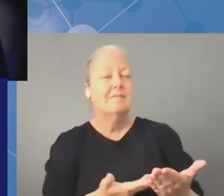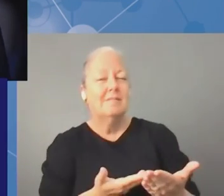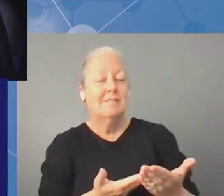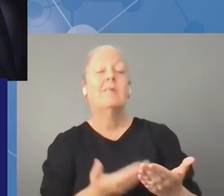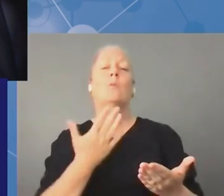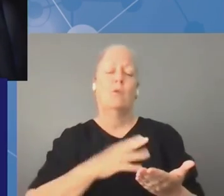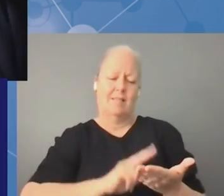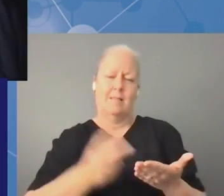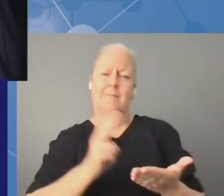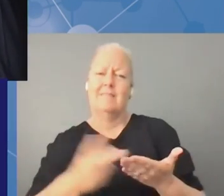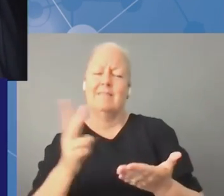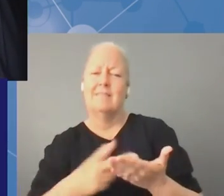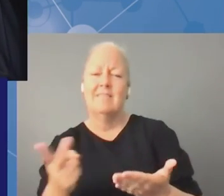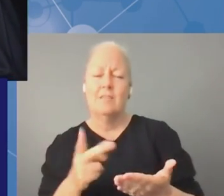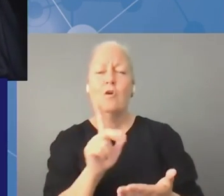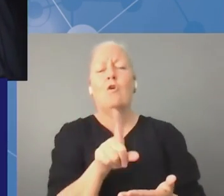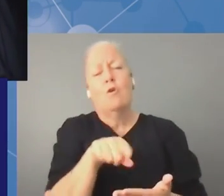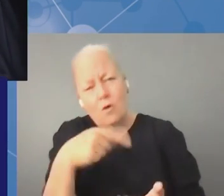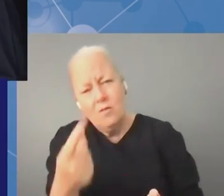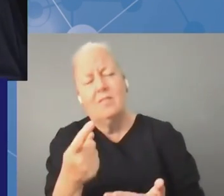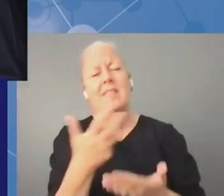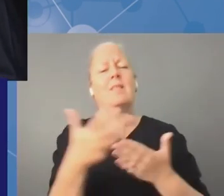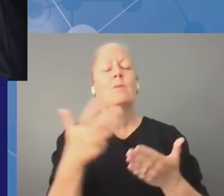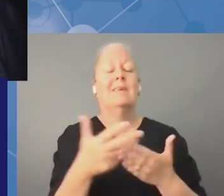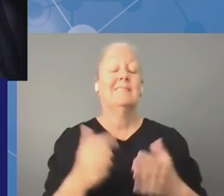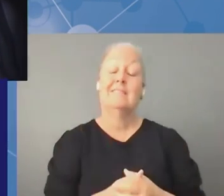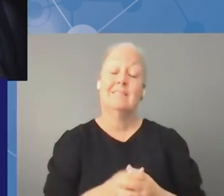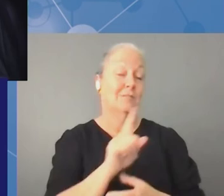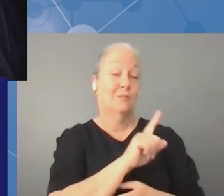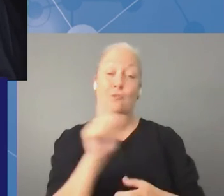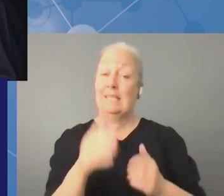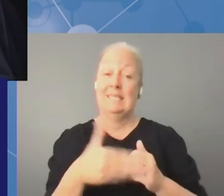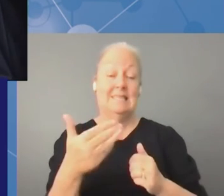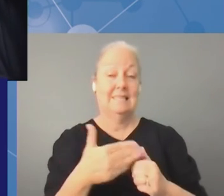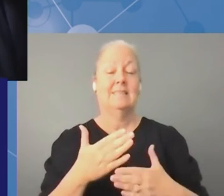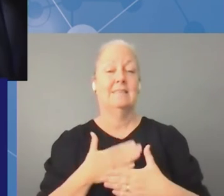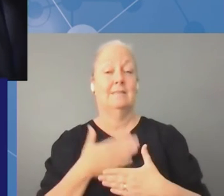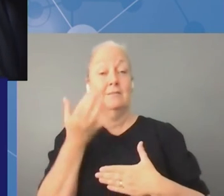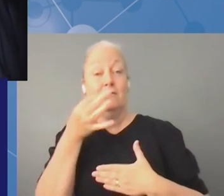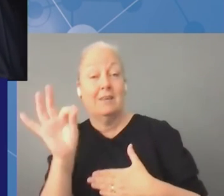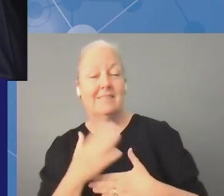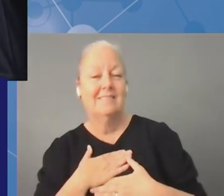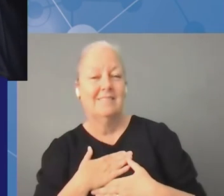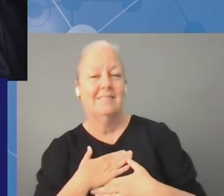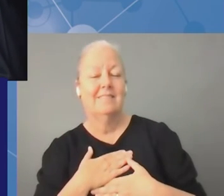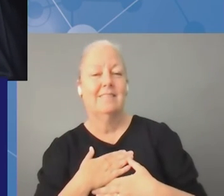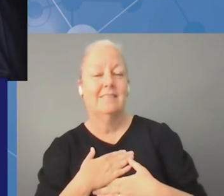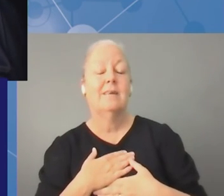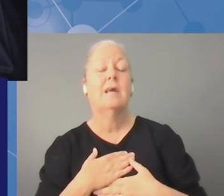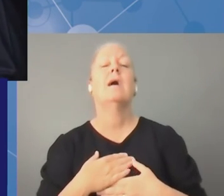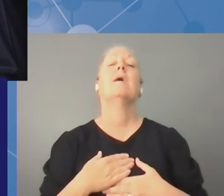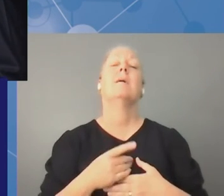se emite a manera de conclusión. Por otra parte, pienso que hay que involucrar al máximo a